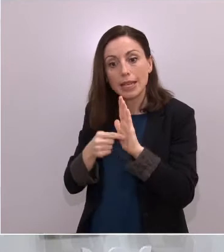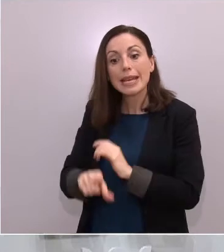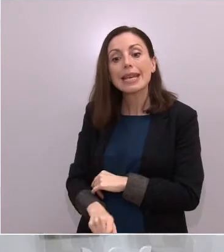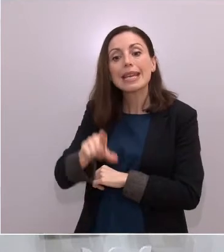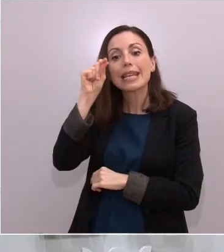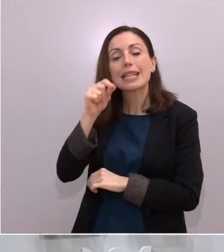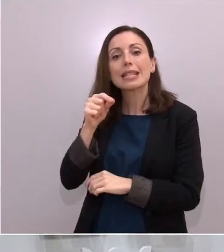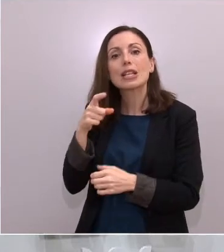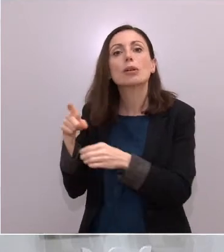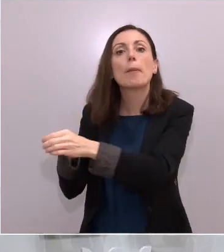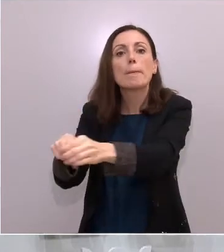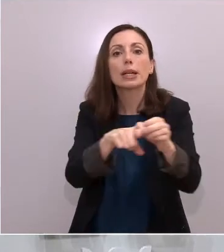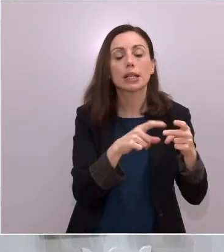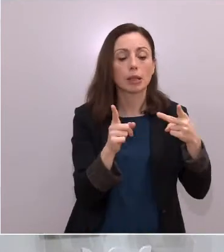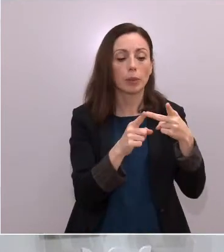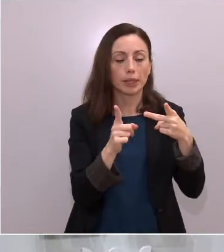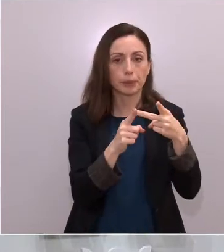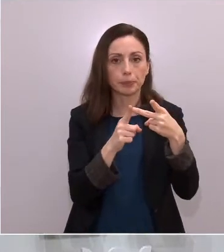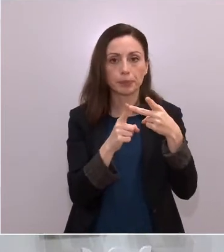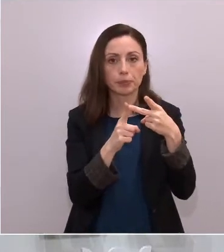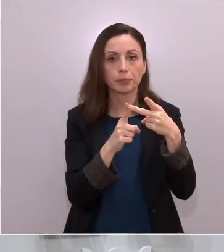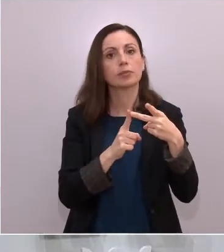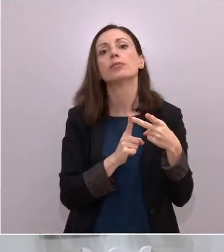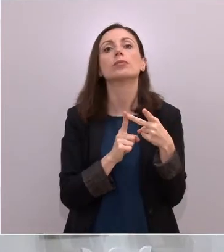sean participadas. En segundo lugar,